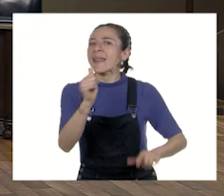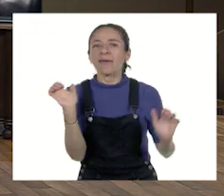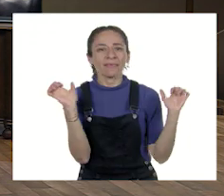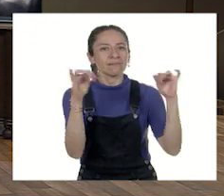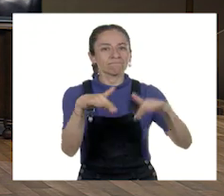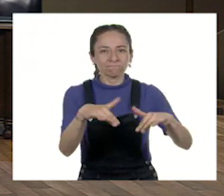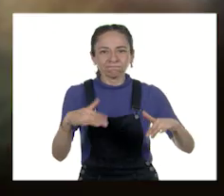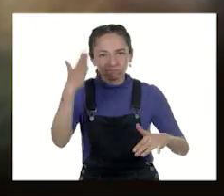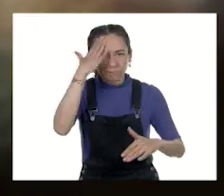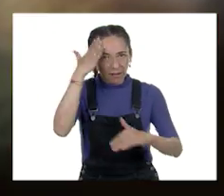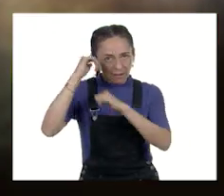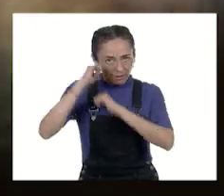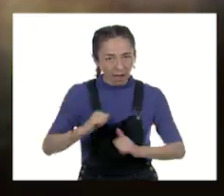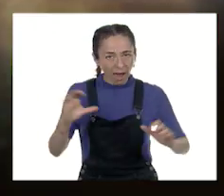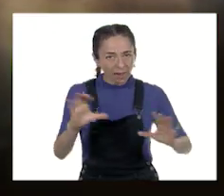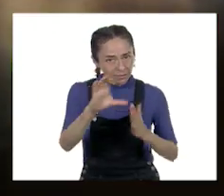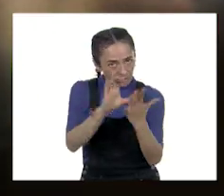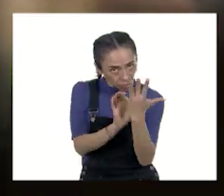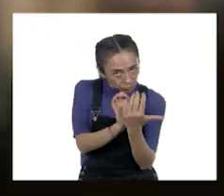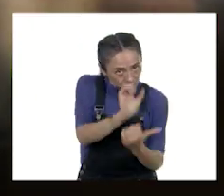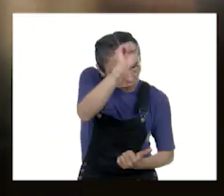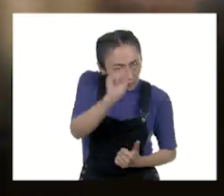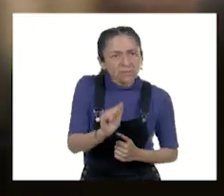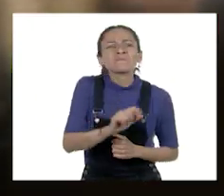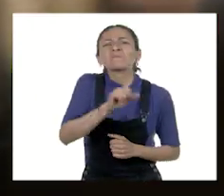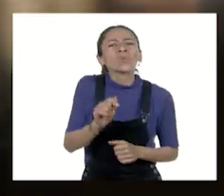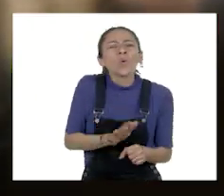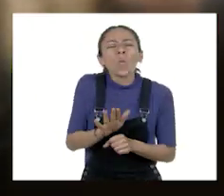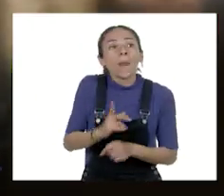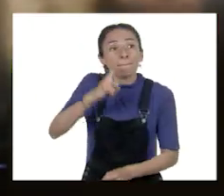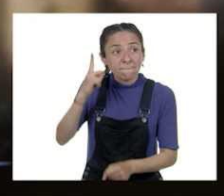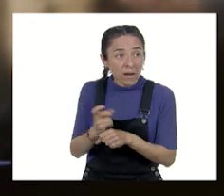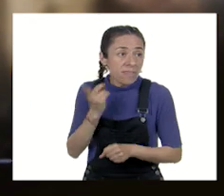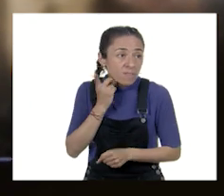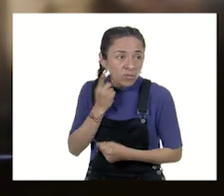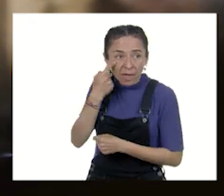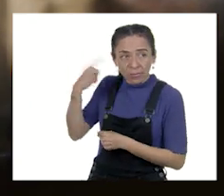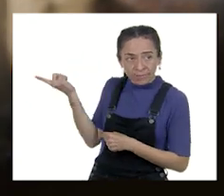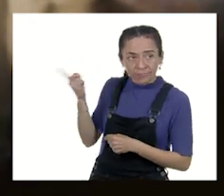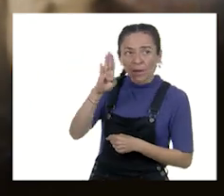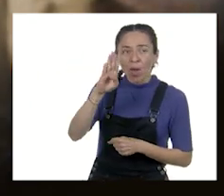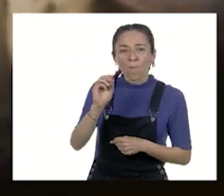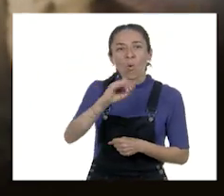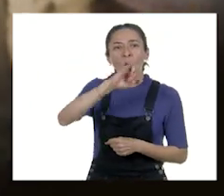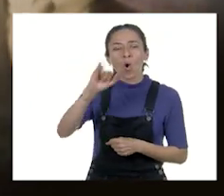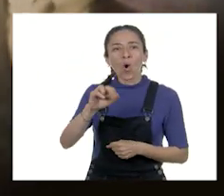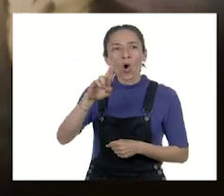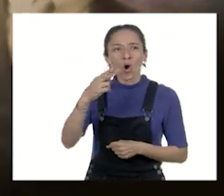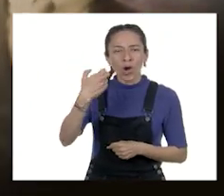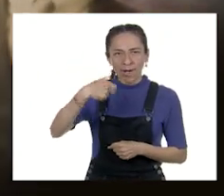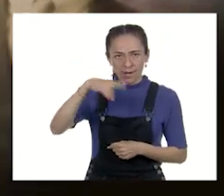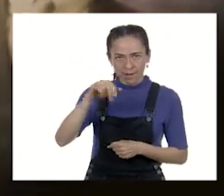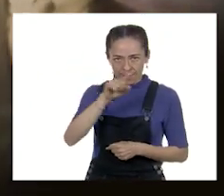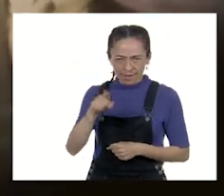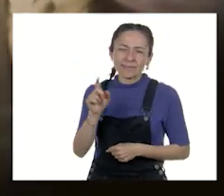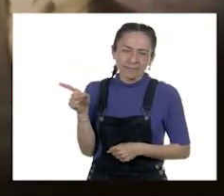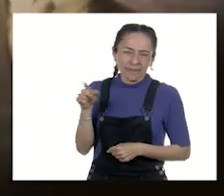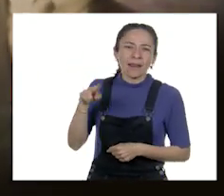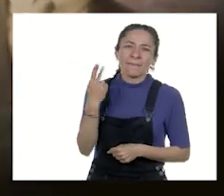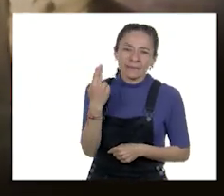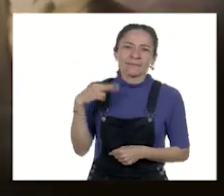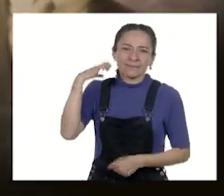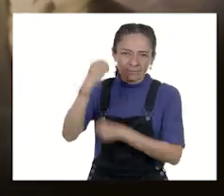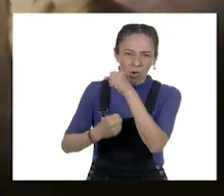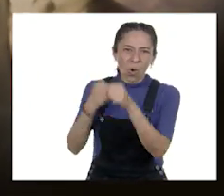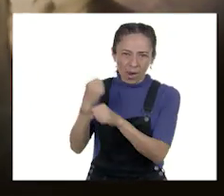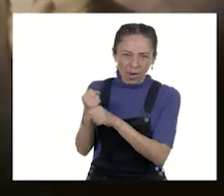la primera la lanzó como un petardo el diputado Bojorquez, un joven de 25 años, aunque algunos aseguran que